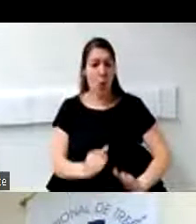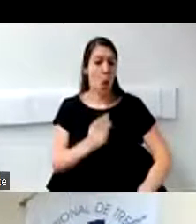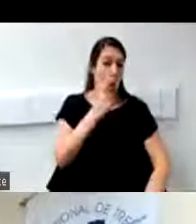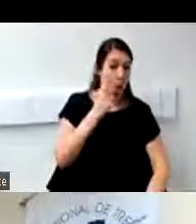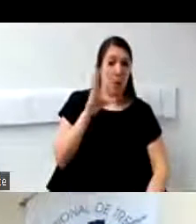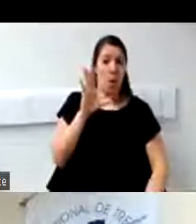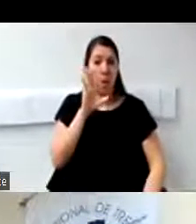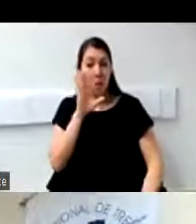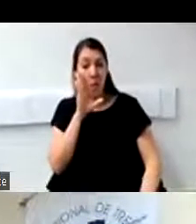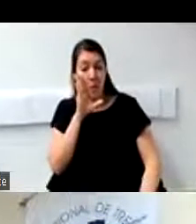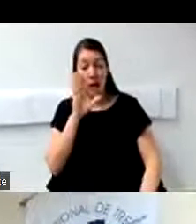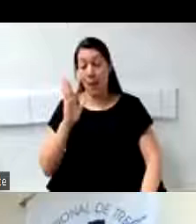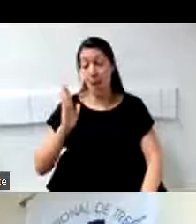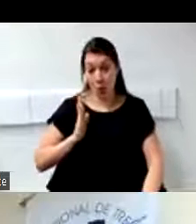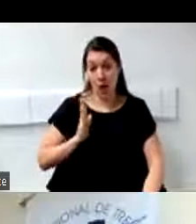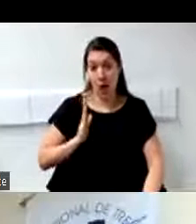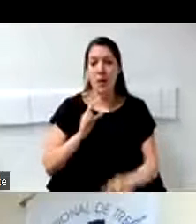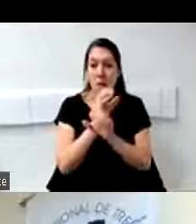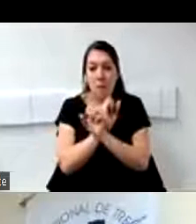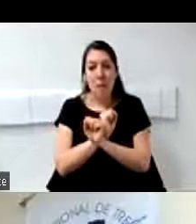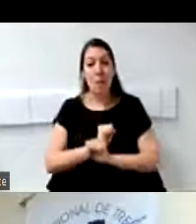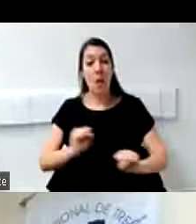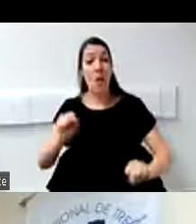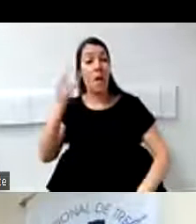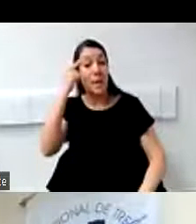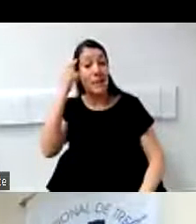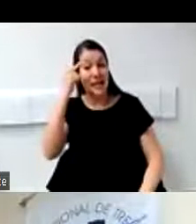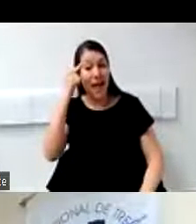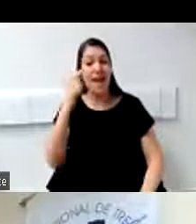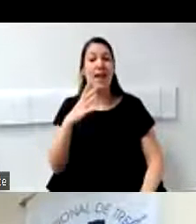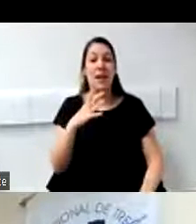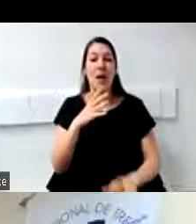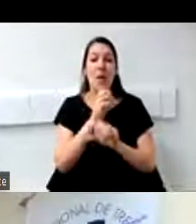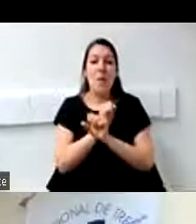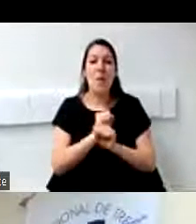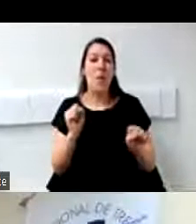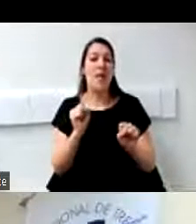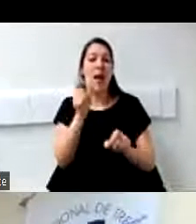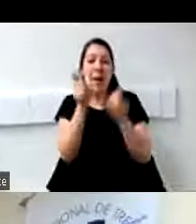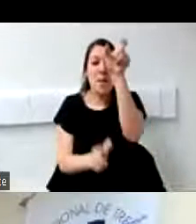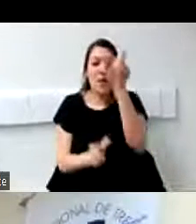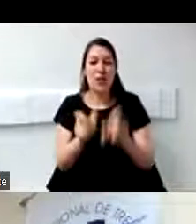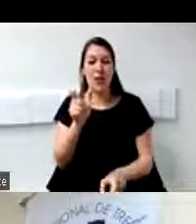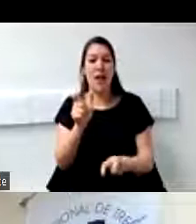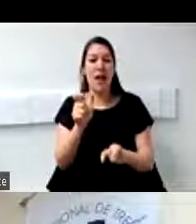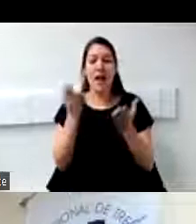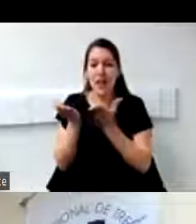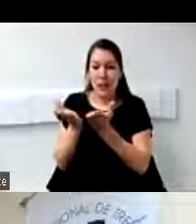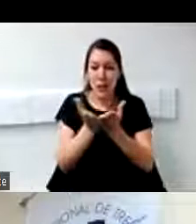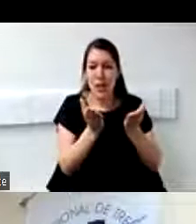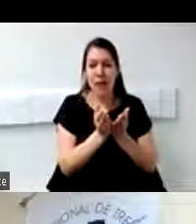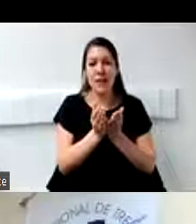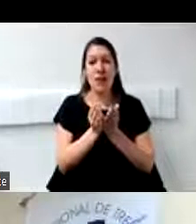Bueno, pensar también que tenemos esas otras capacidades diferentes y poderlas abarcar y que el estudiante salga con